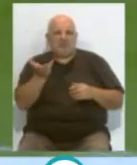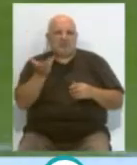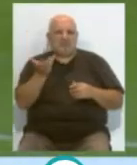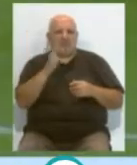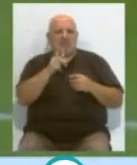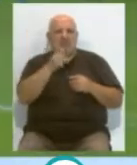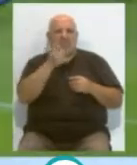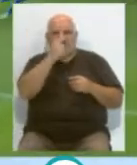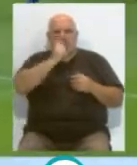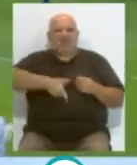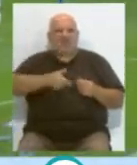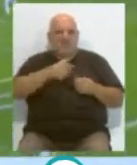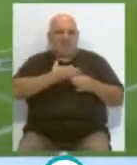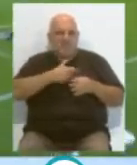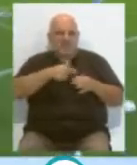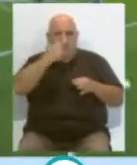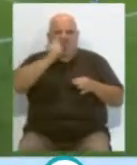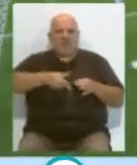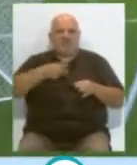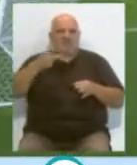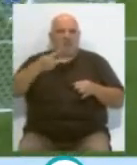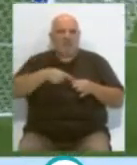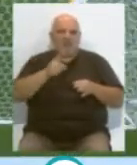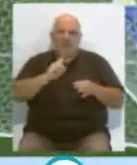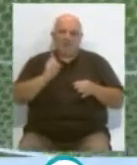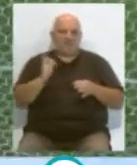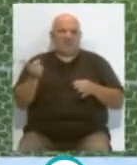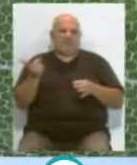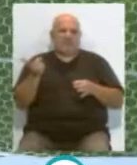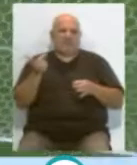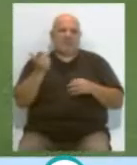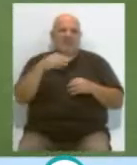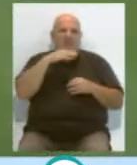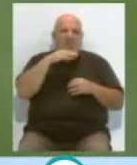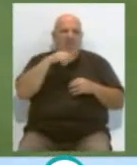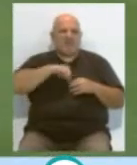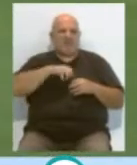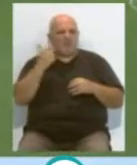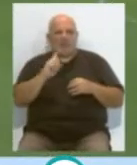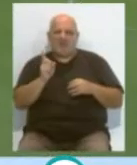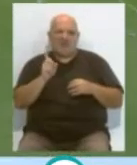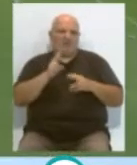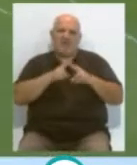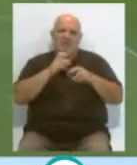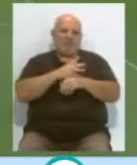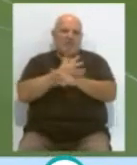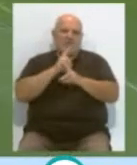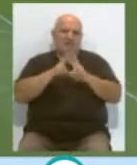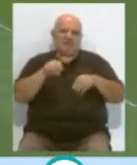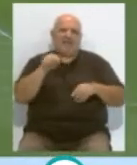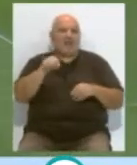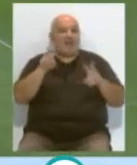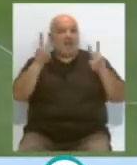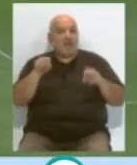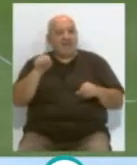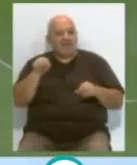despectiva? Y algunos, hasta los suplentes que no han jugado algunos partidos, también se la quitan como enfadados. Eso no es fútbol. El fútbol es esto,